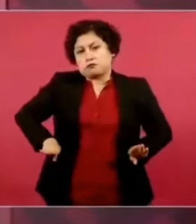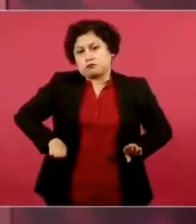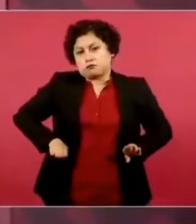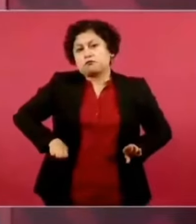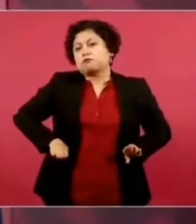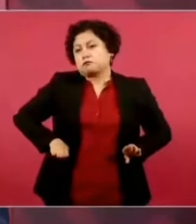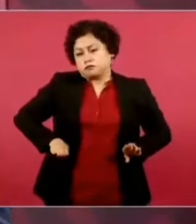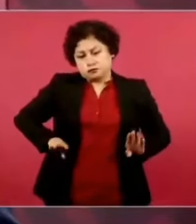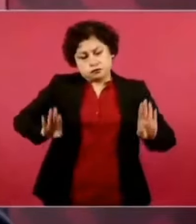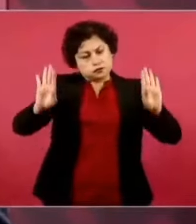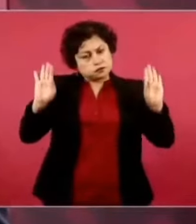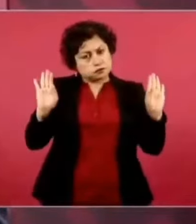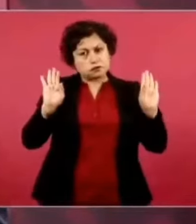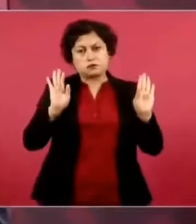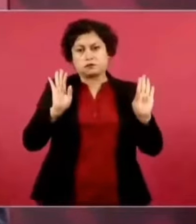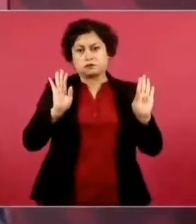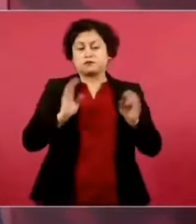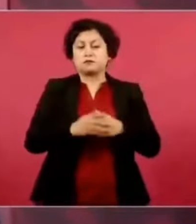pero sí hay que informar.